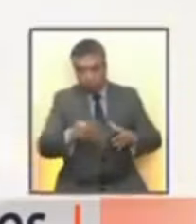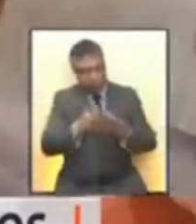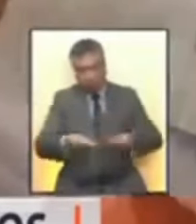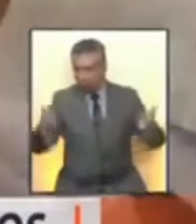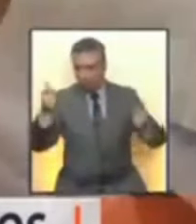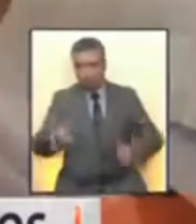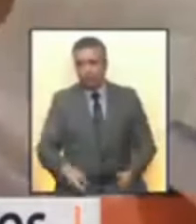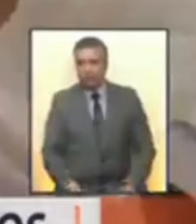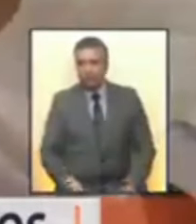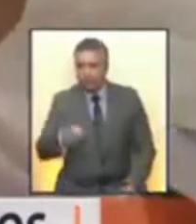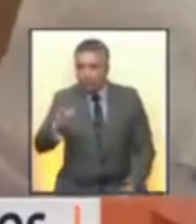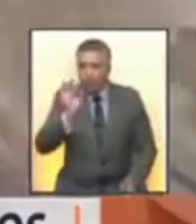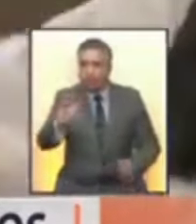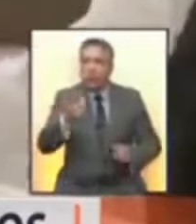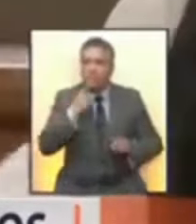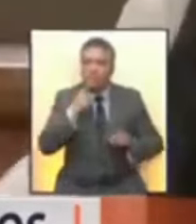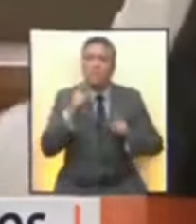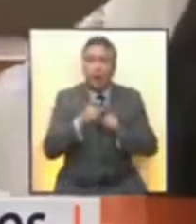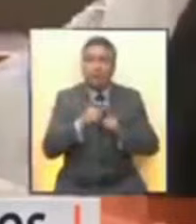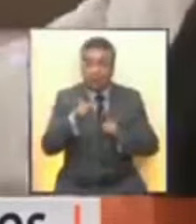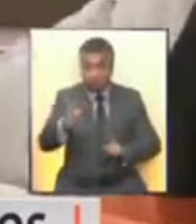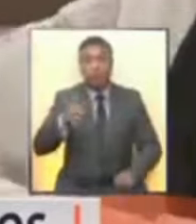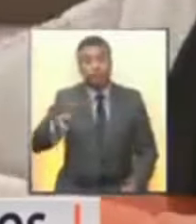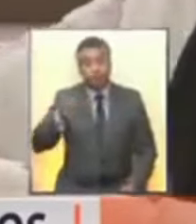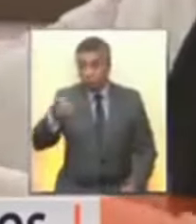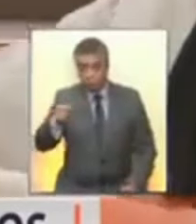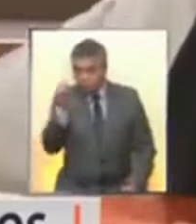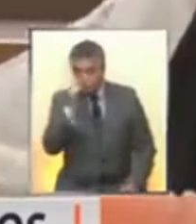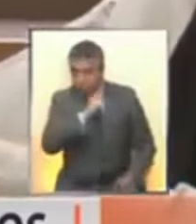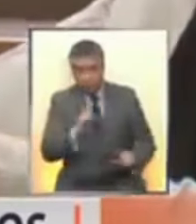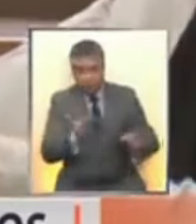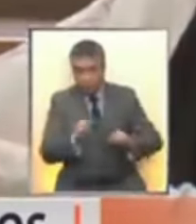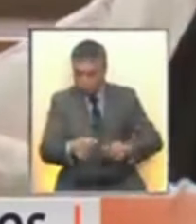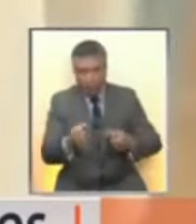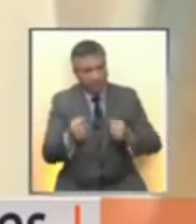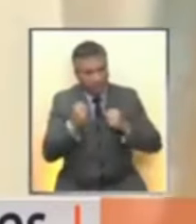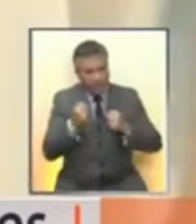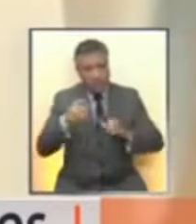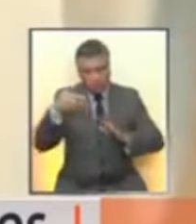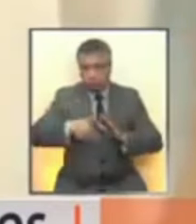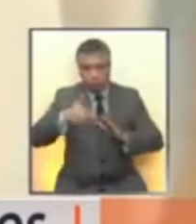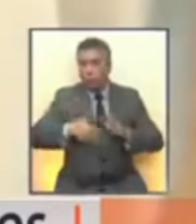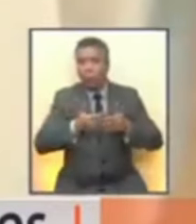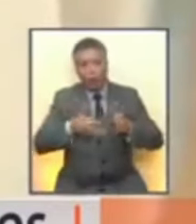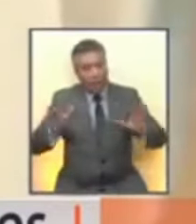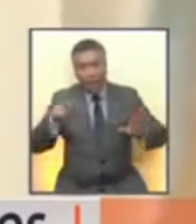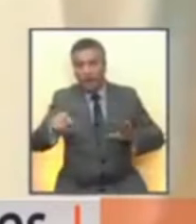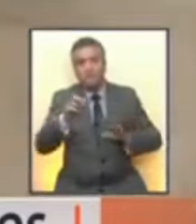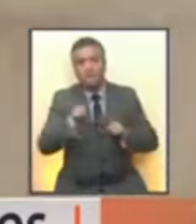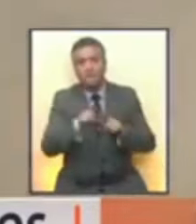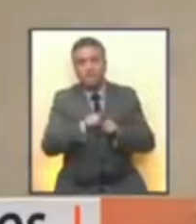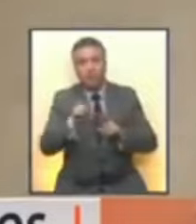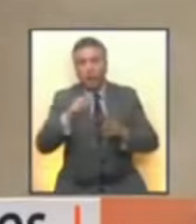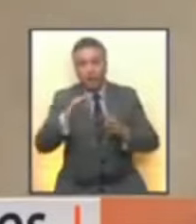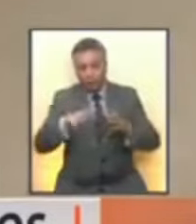agua. En sus palabras, son el futuro ya que no contaminan y son tan resistentes como cualquiera de las bolsas plásticas.